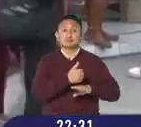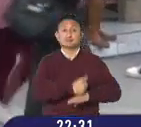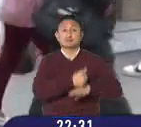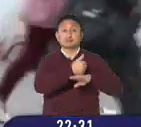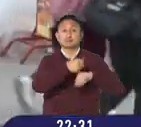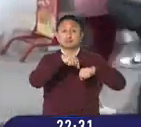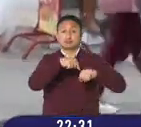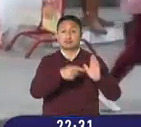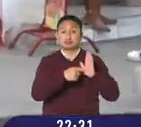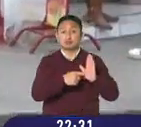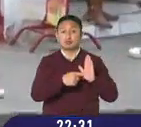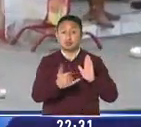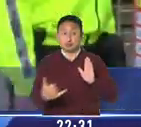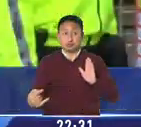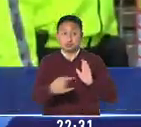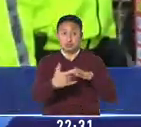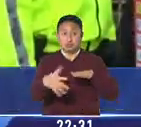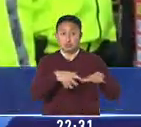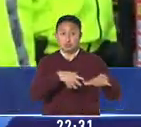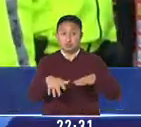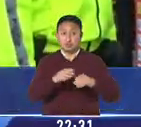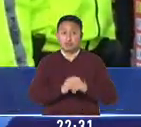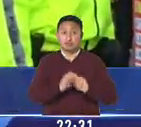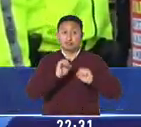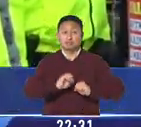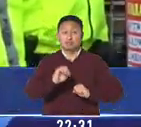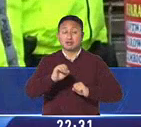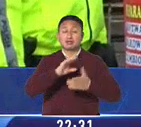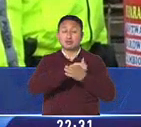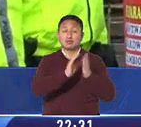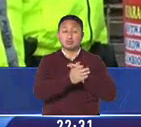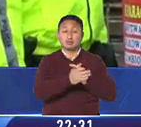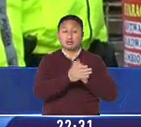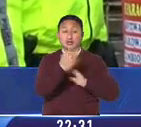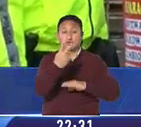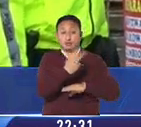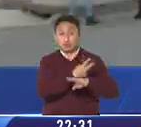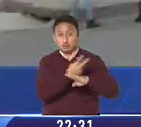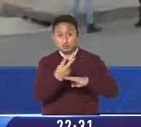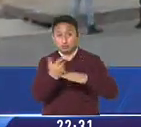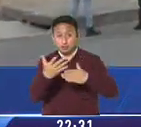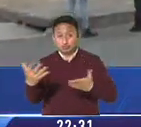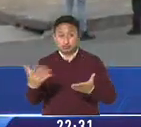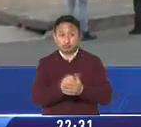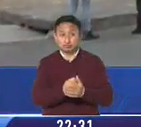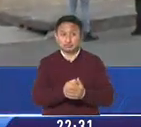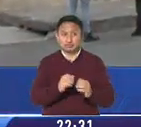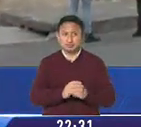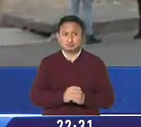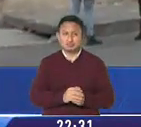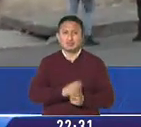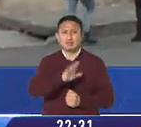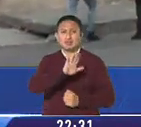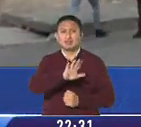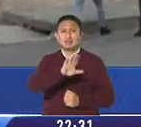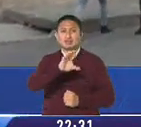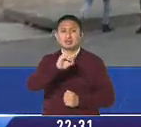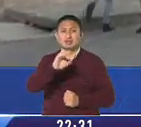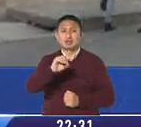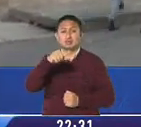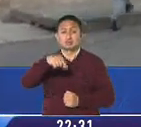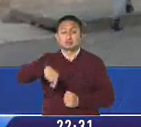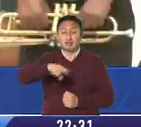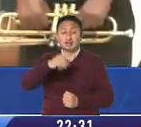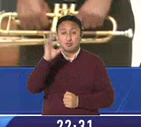también destacaron que con estas acciones, durante las 2 primeras semanas de noviembre, se lograron decomisar más de media tonelada de droga entre marihuana